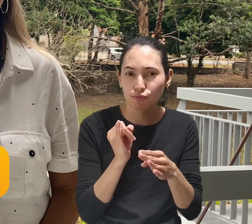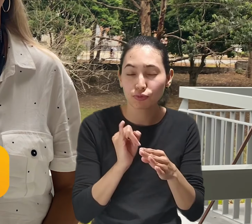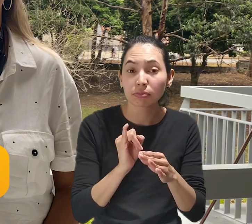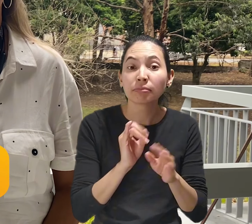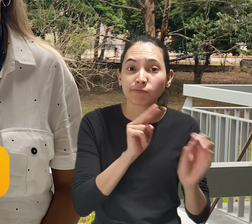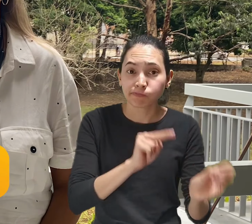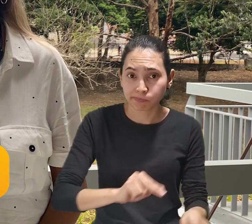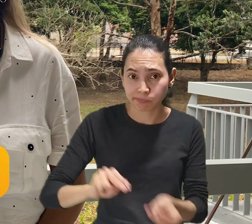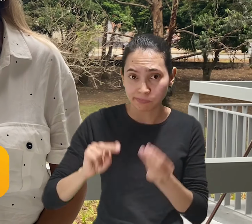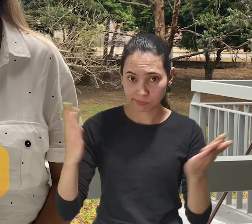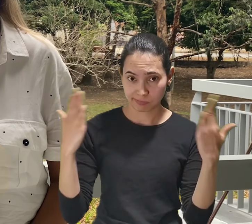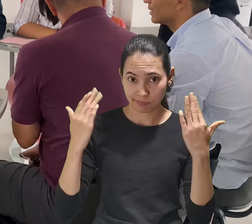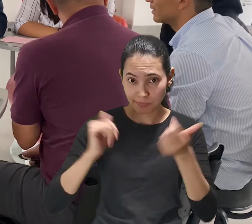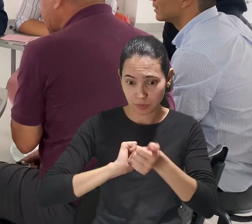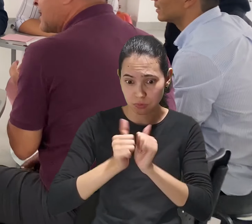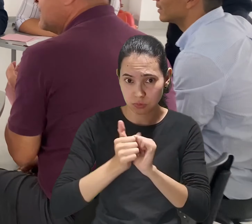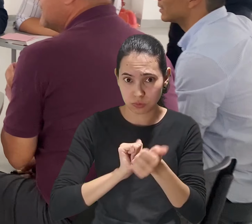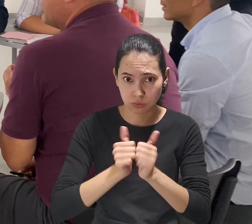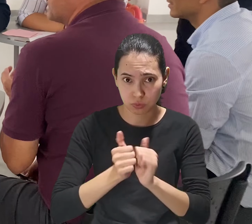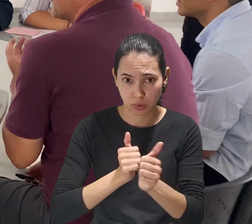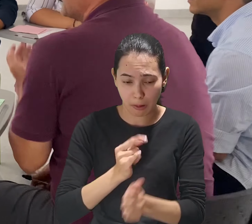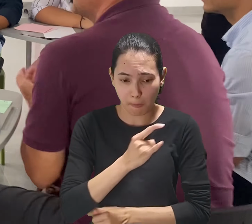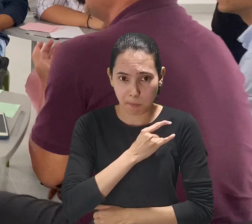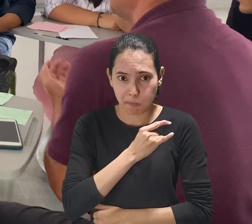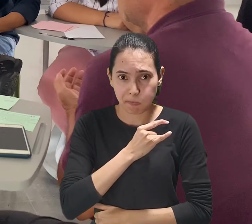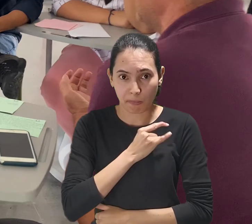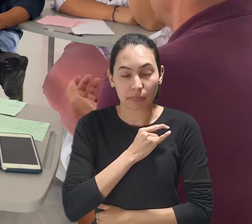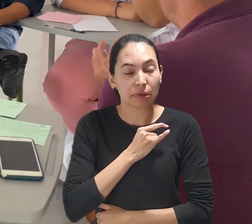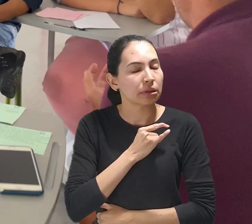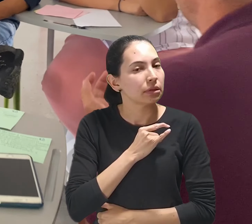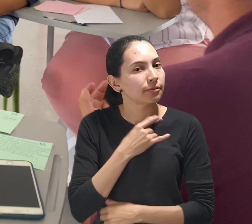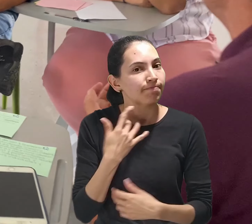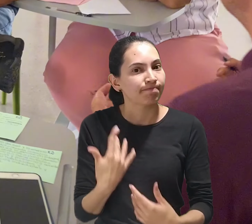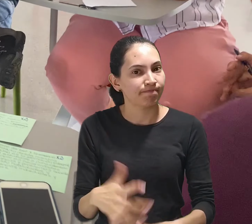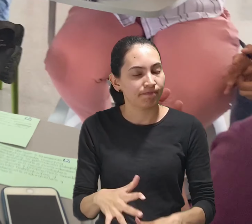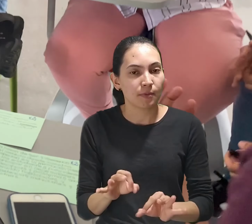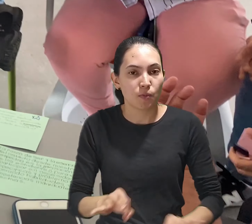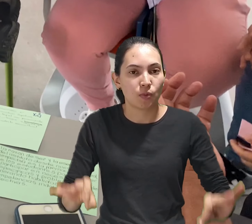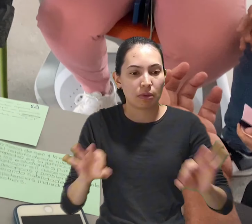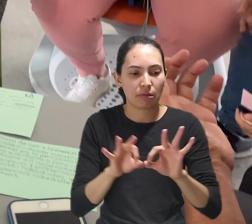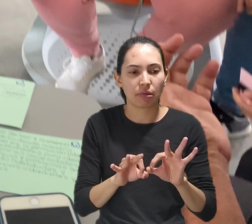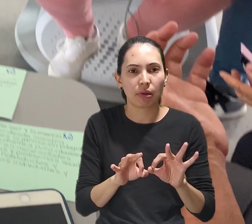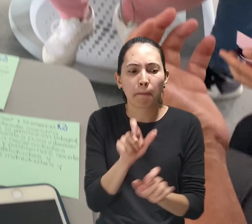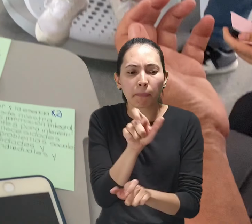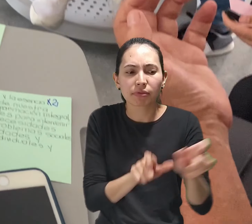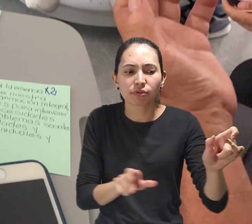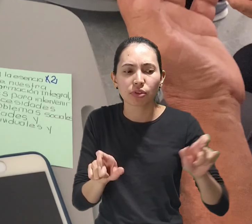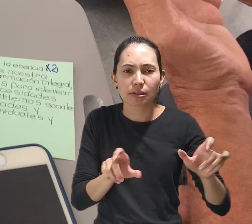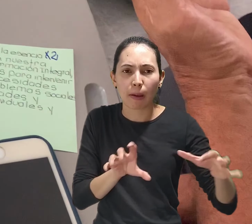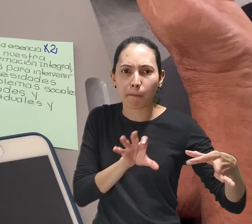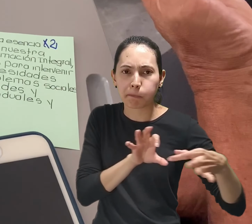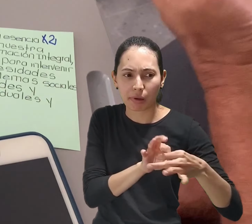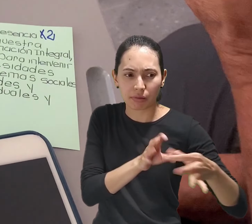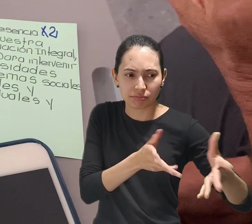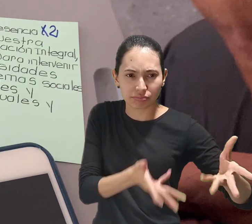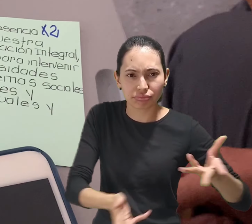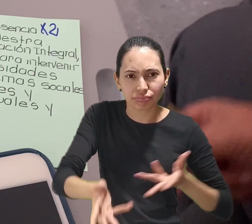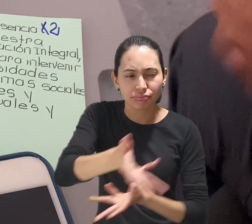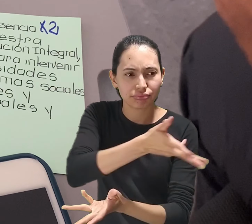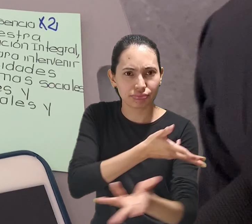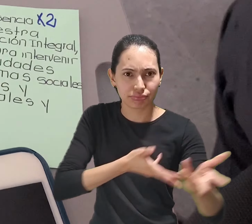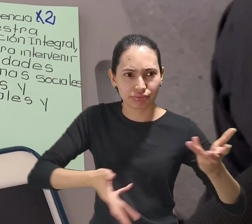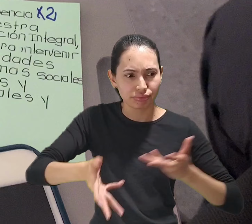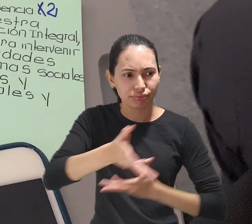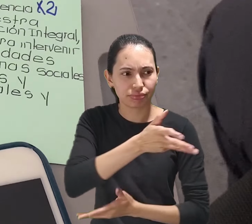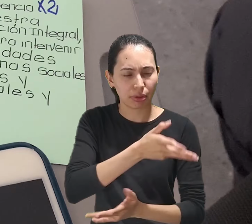razón de ser o la esencia del Instituto Universitario de Educación Física y Deporte es determinar específicamente qué